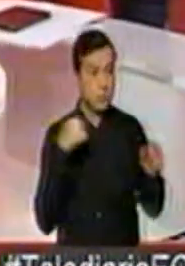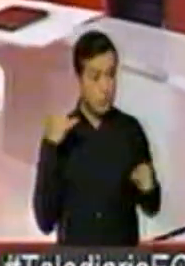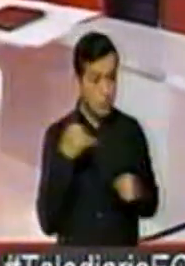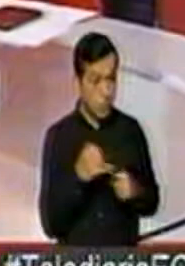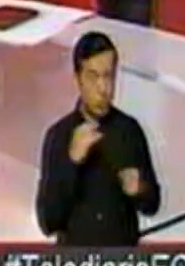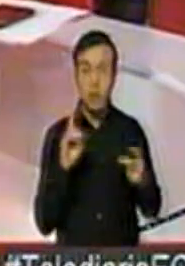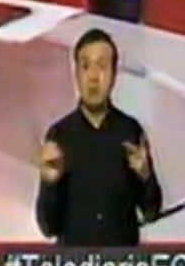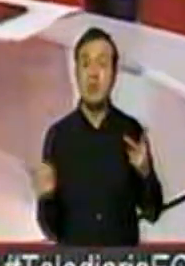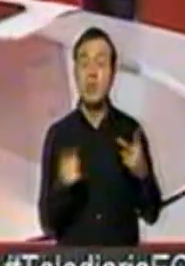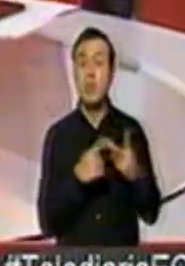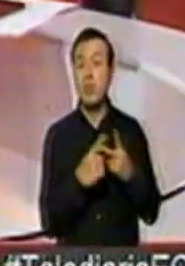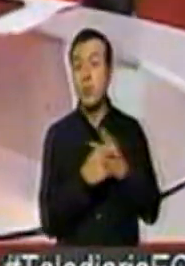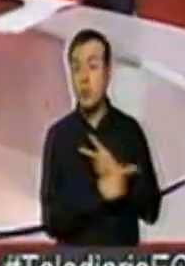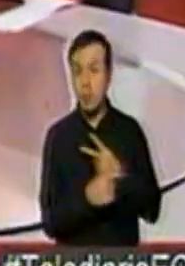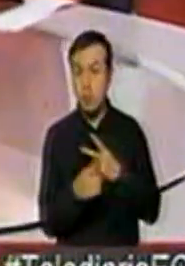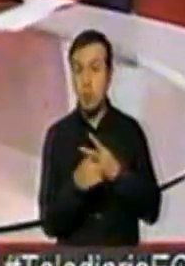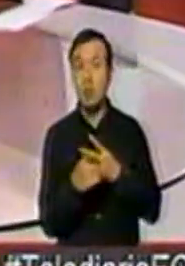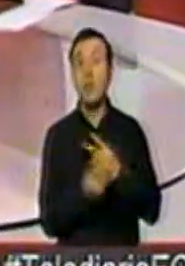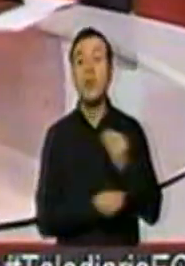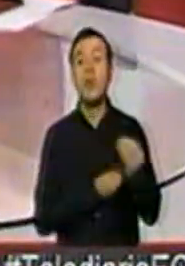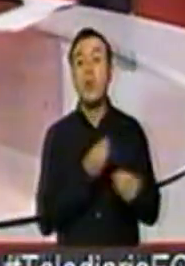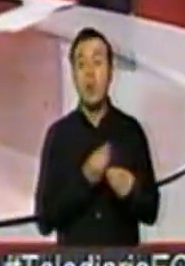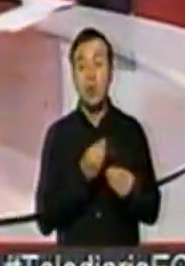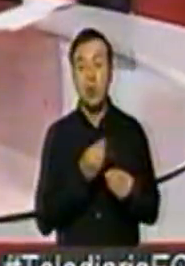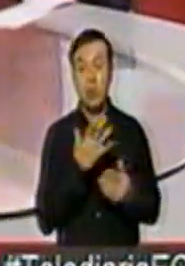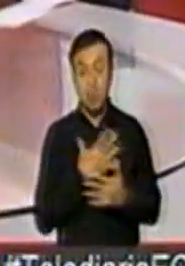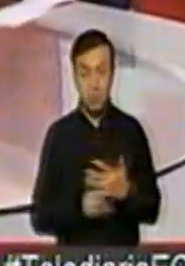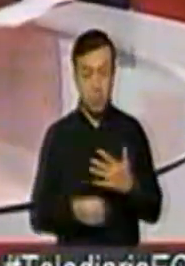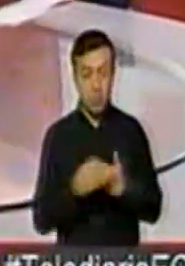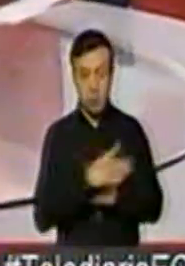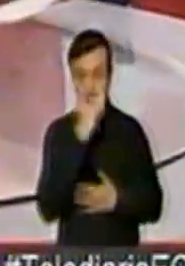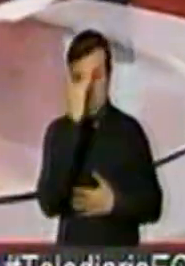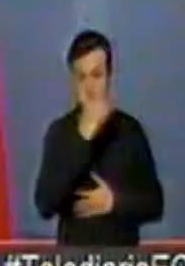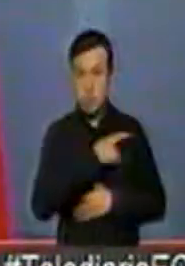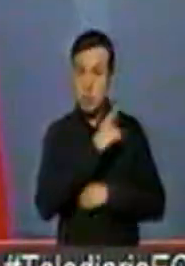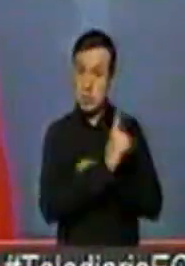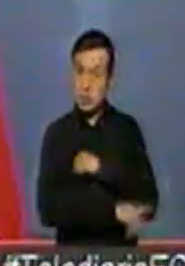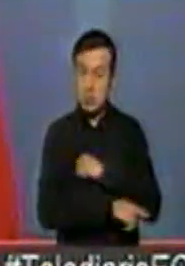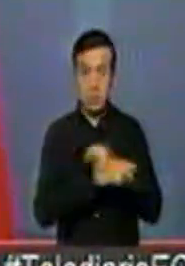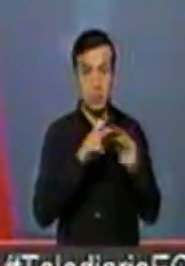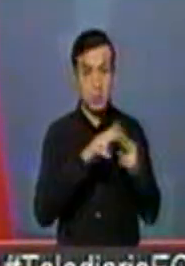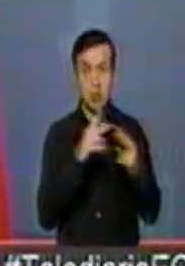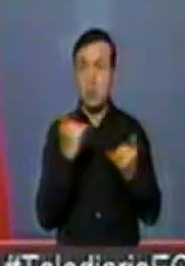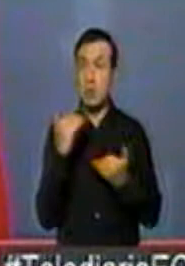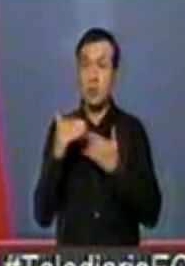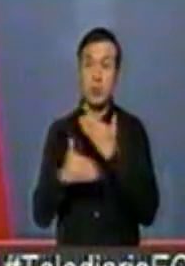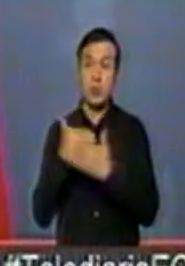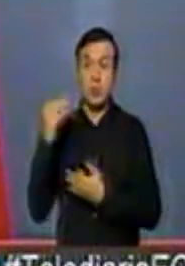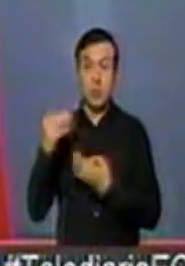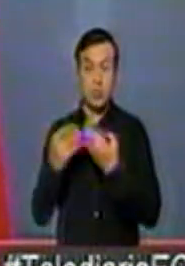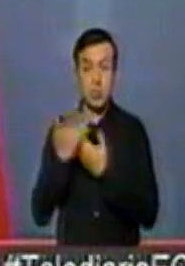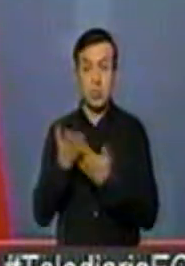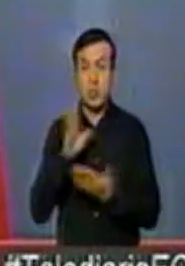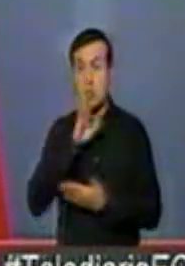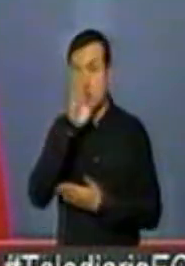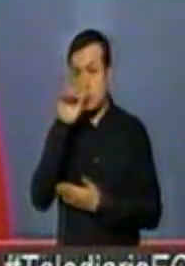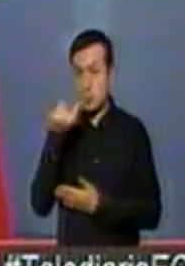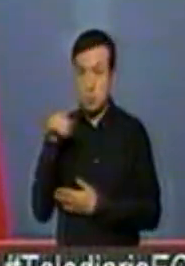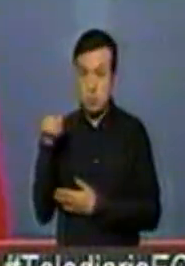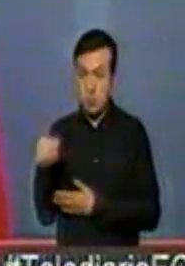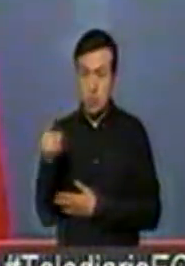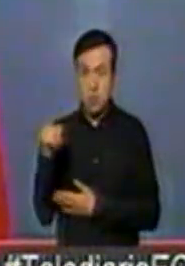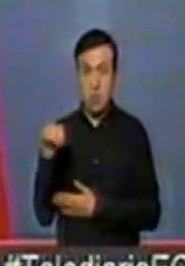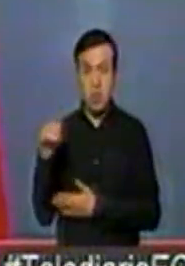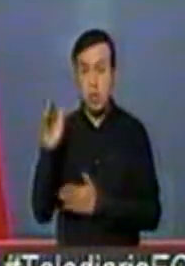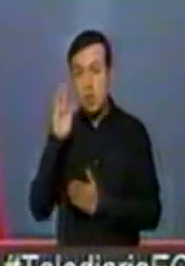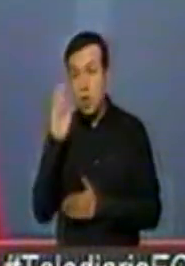y en segundo punto tienen que ser criminalizadas por haber tomado esa decisión. Y además ahí en este proceso judicial siempre se olvidan del violador, ¿no? Siempre se